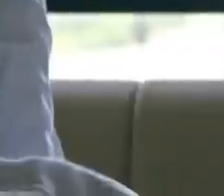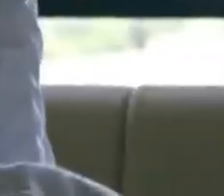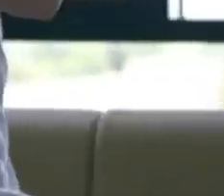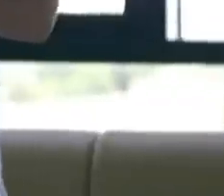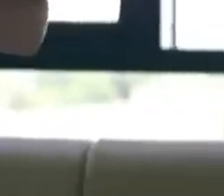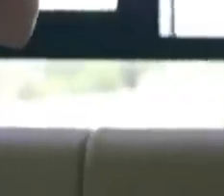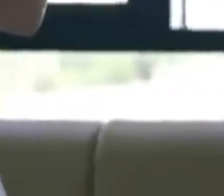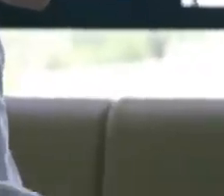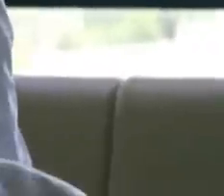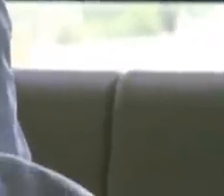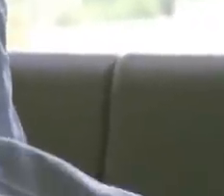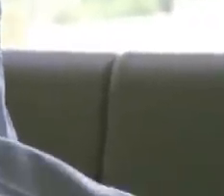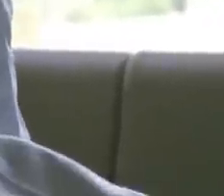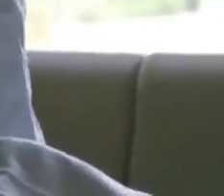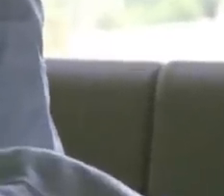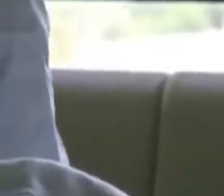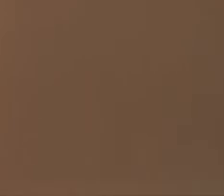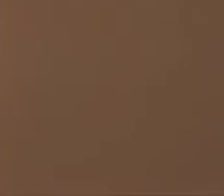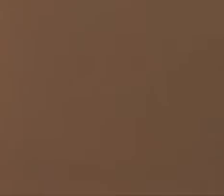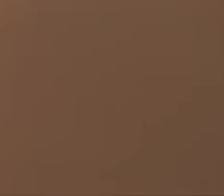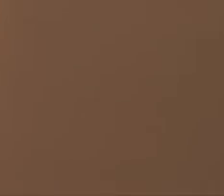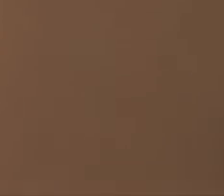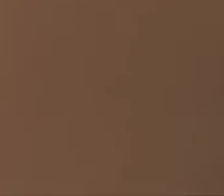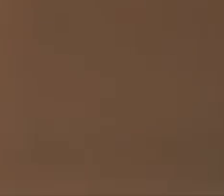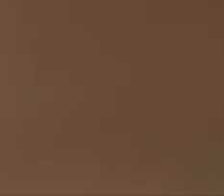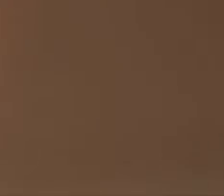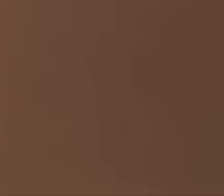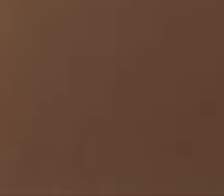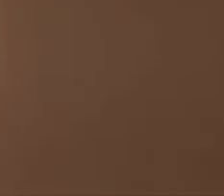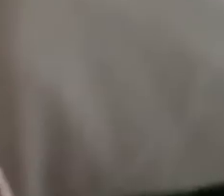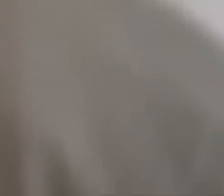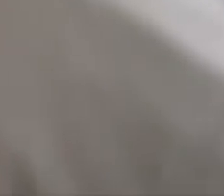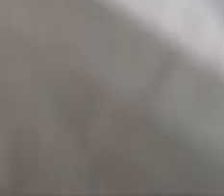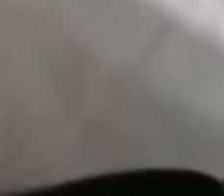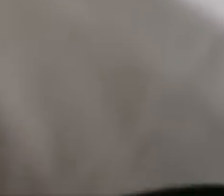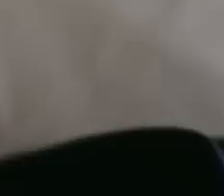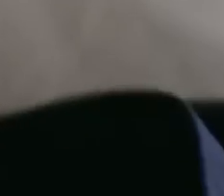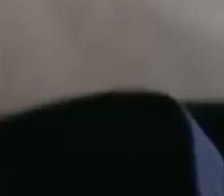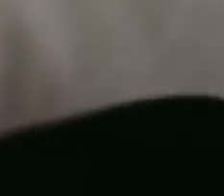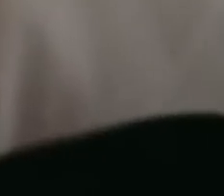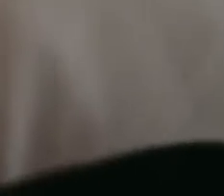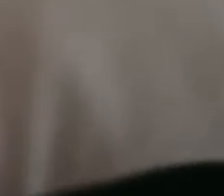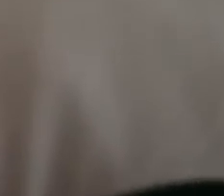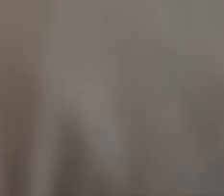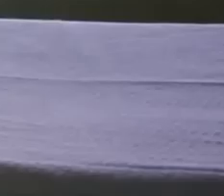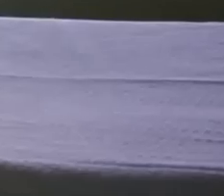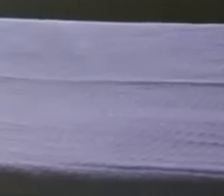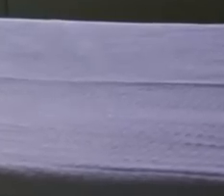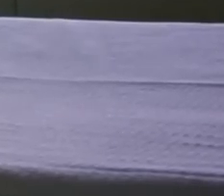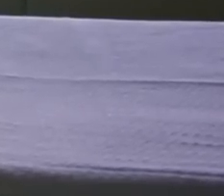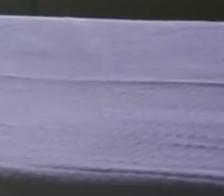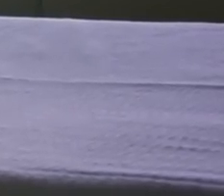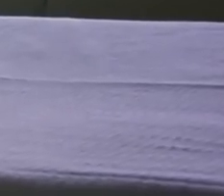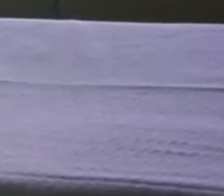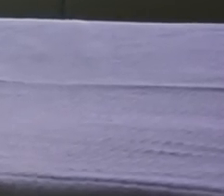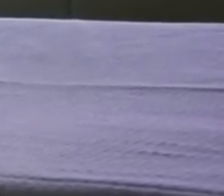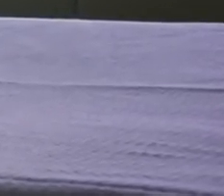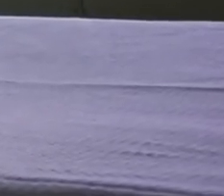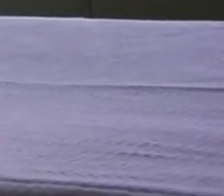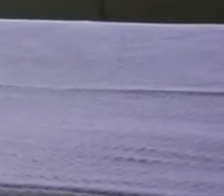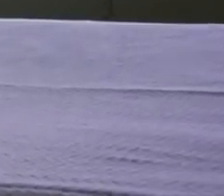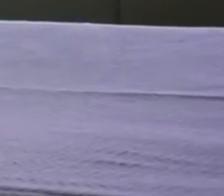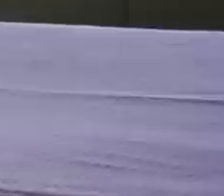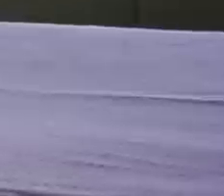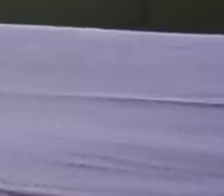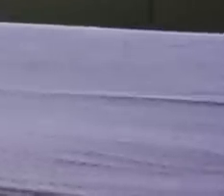cosas que no se pueden prever. Contar con el mayor confort y privacidad para tu internación, sí. Afiliate por el